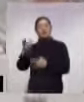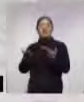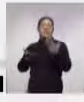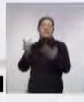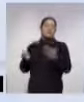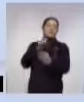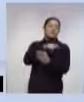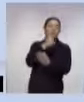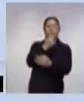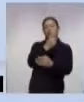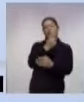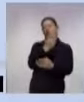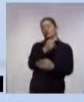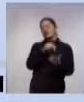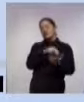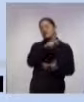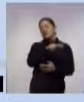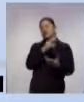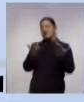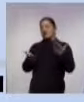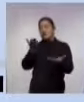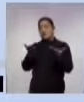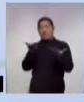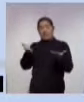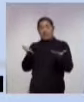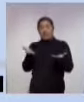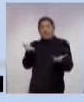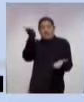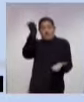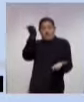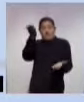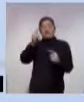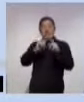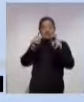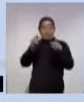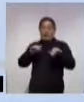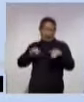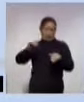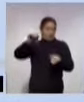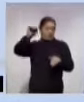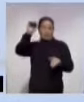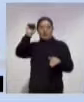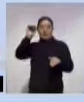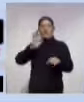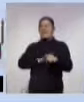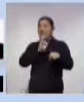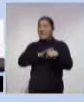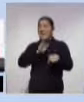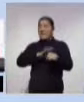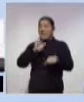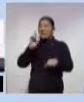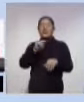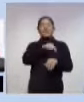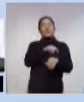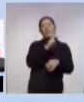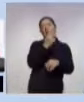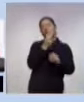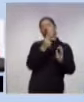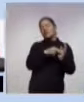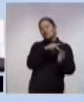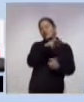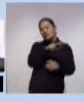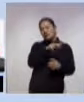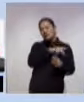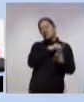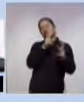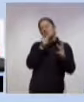previo. Tlaxcala fue el estado que más creció en una parte del año pasado, en el tercer trimestre